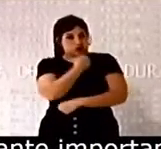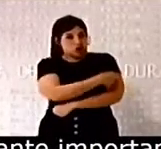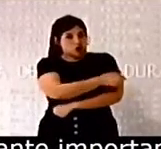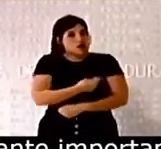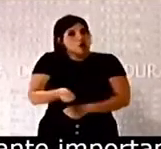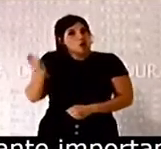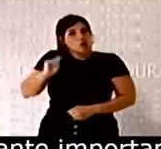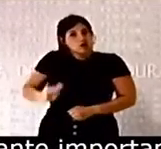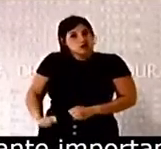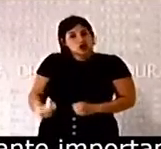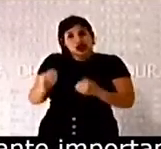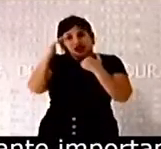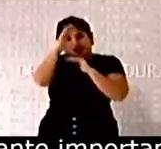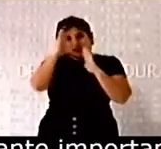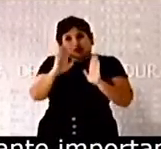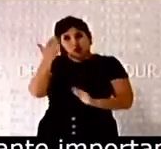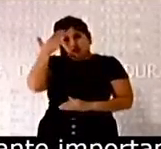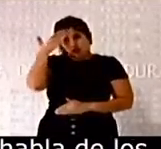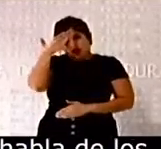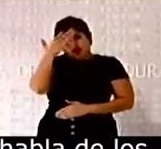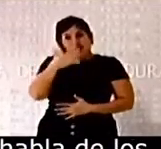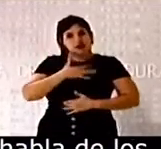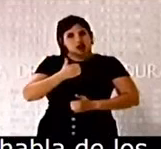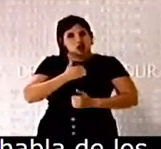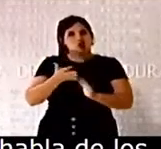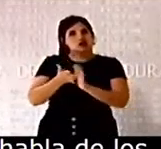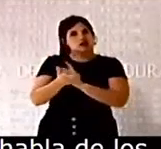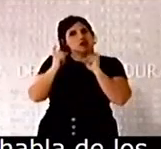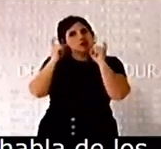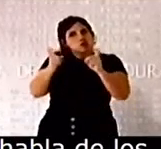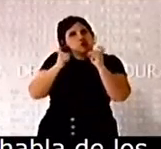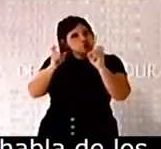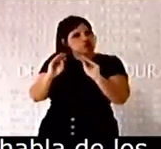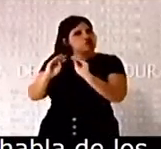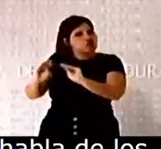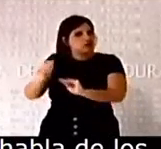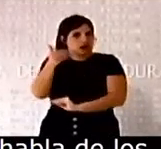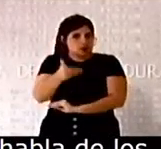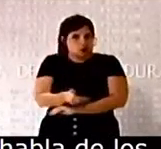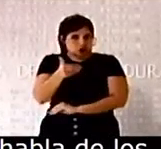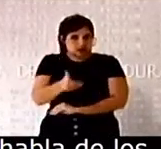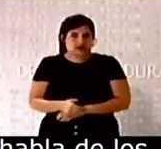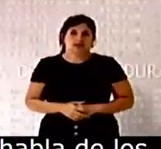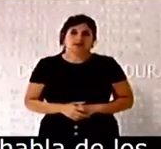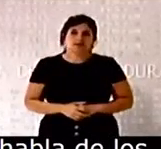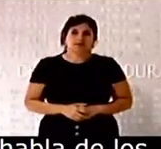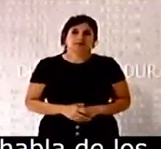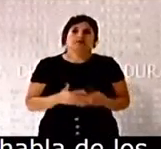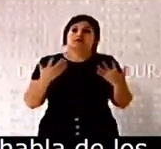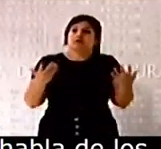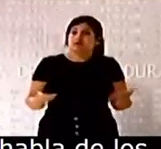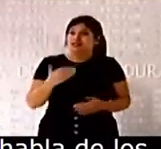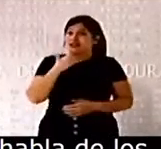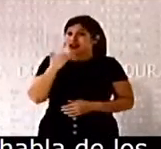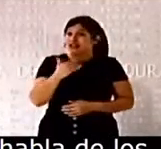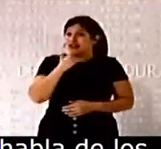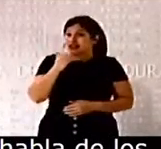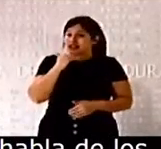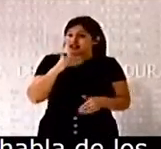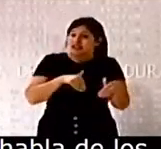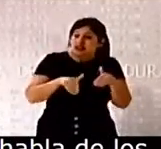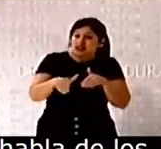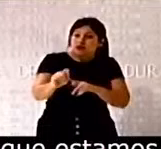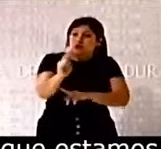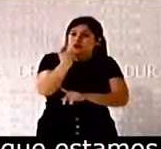de la atención primaria de salud muy importante, con lo cual estamos próximos a llegar a ese